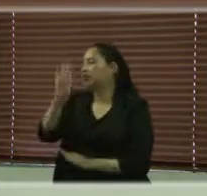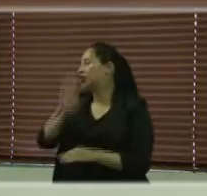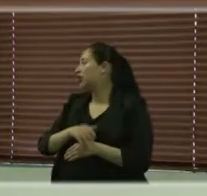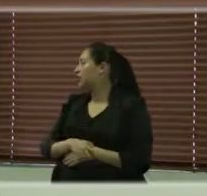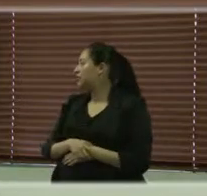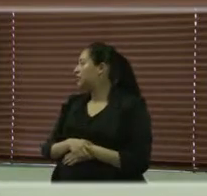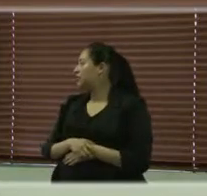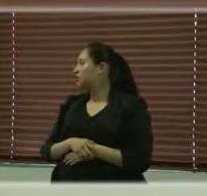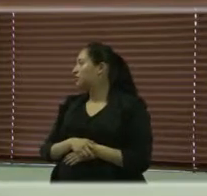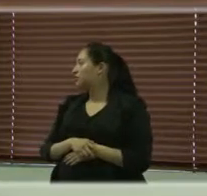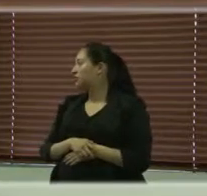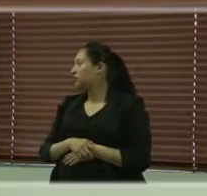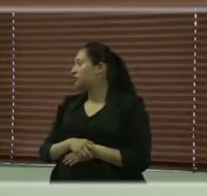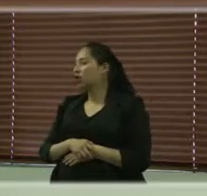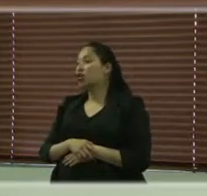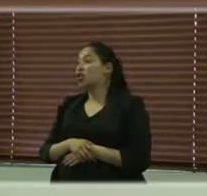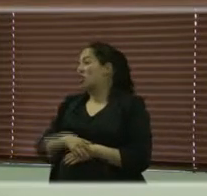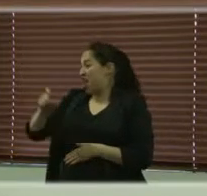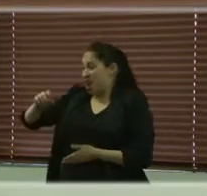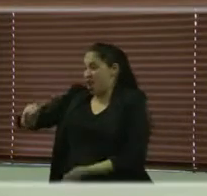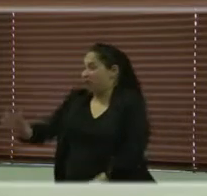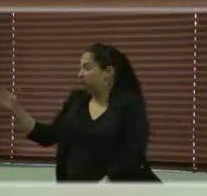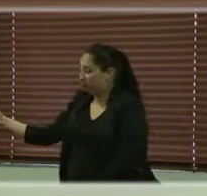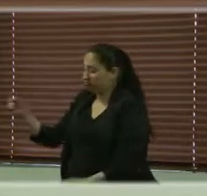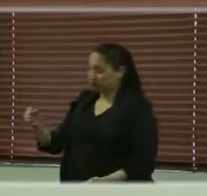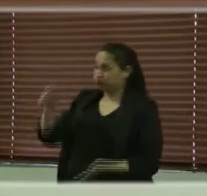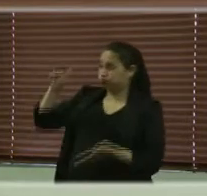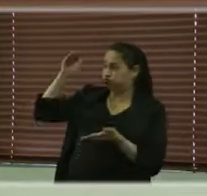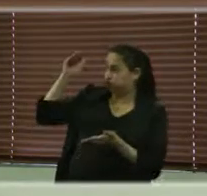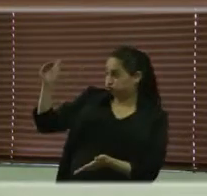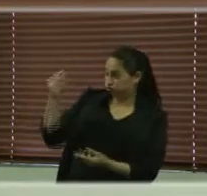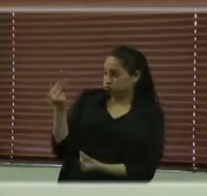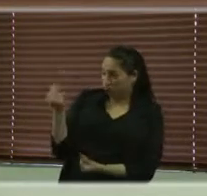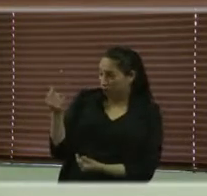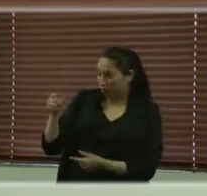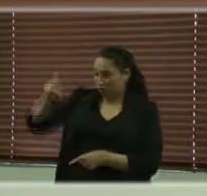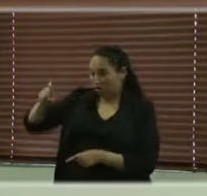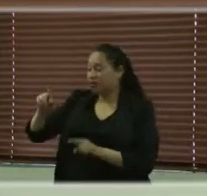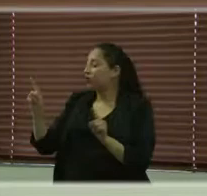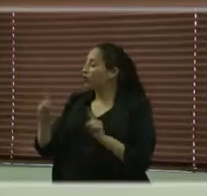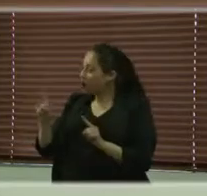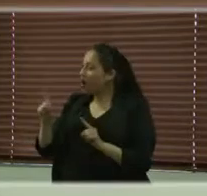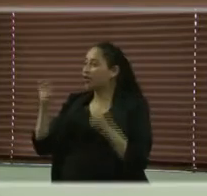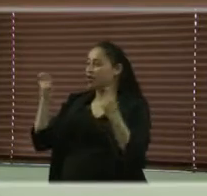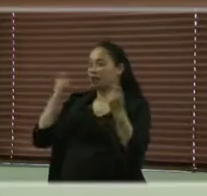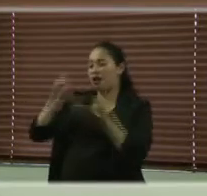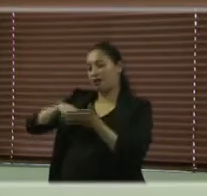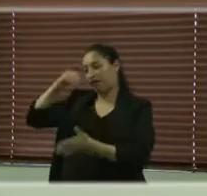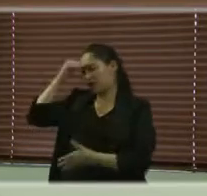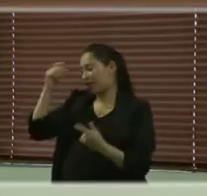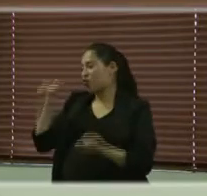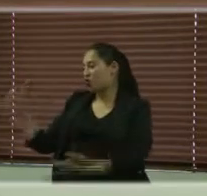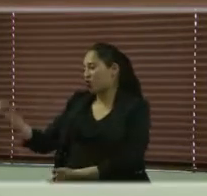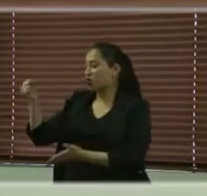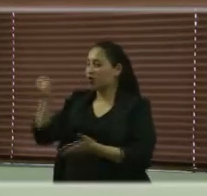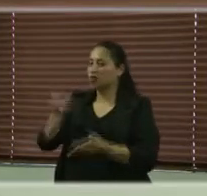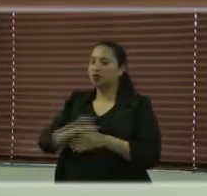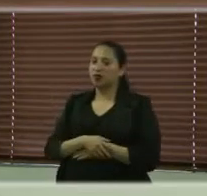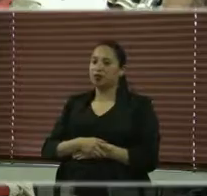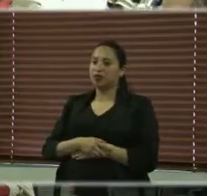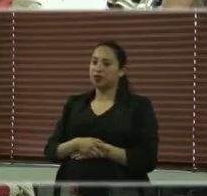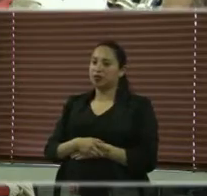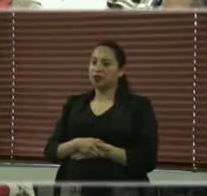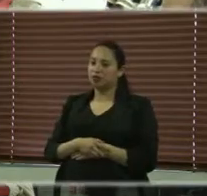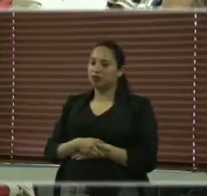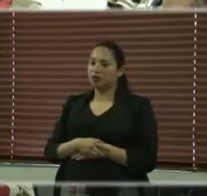muchísimos muchísimos recursos como les mencioné verdad hay hay disposiciones de la convención que se pueden avanzar